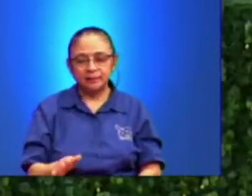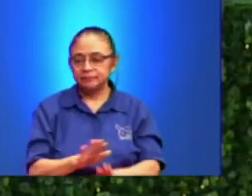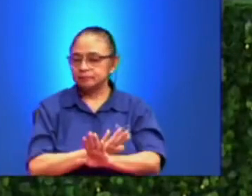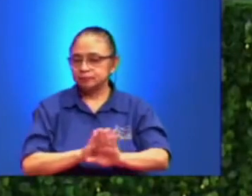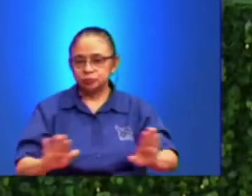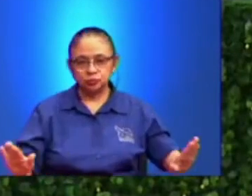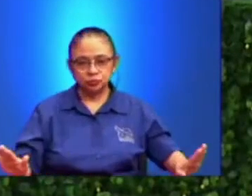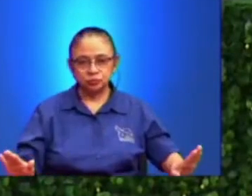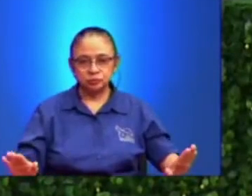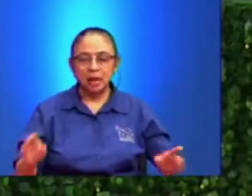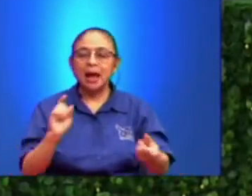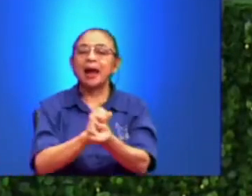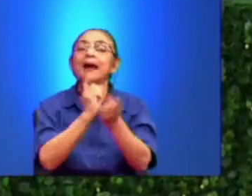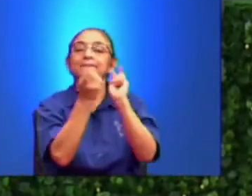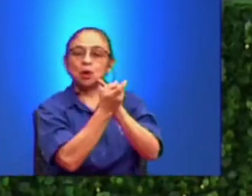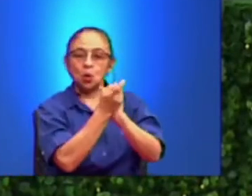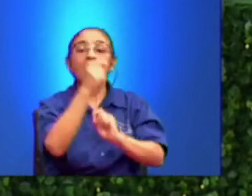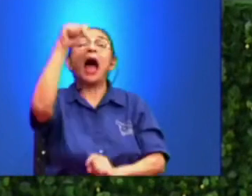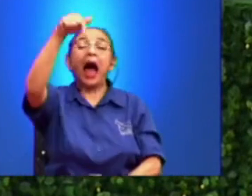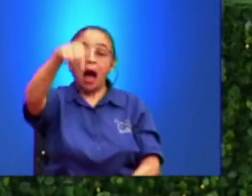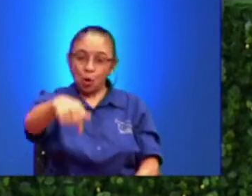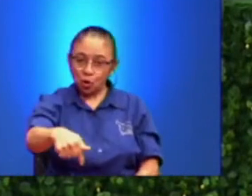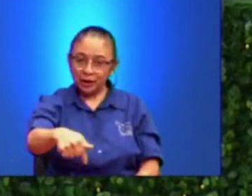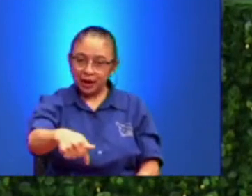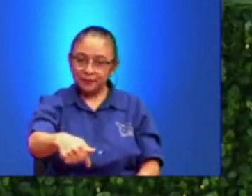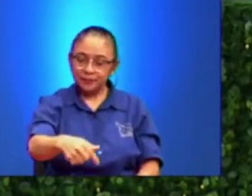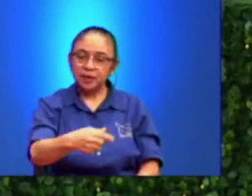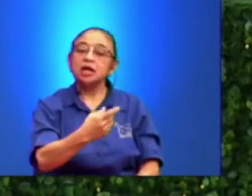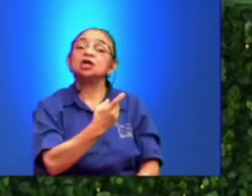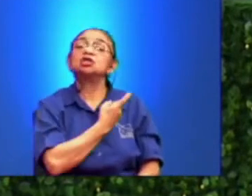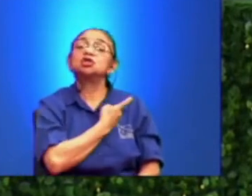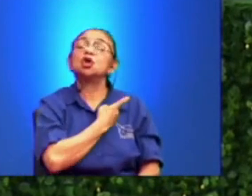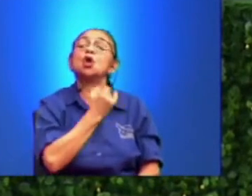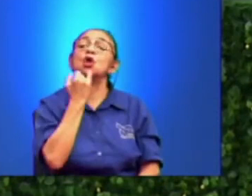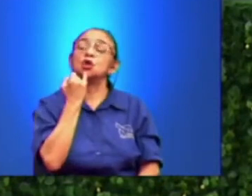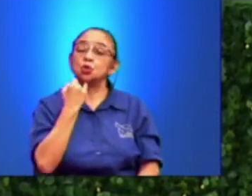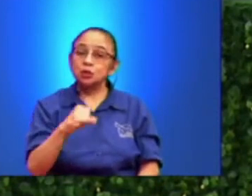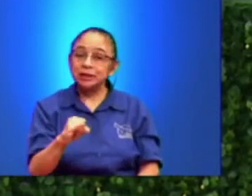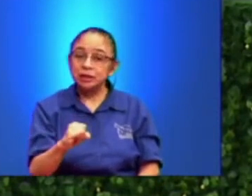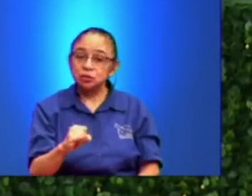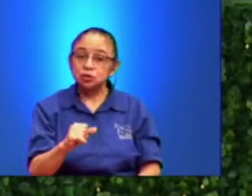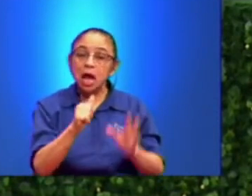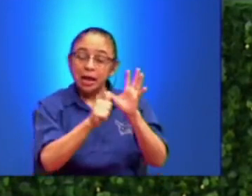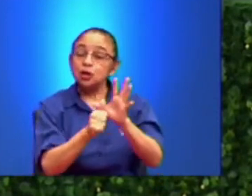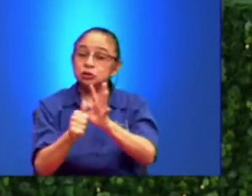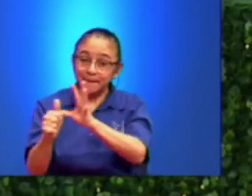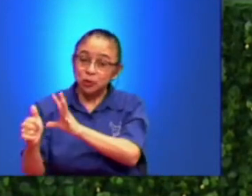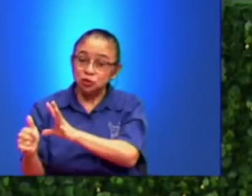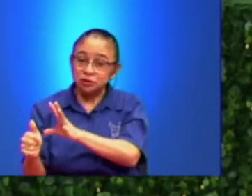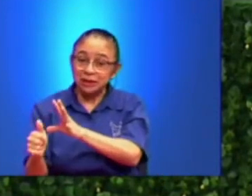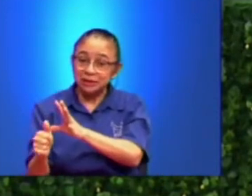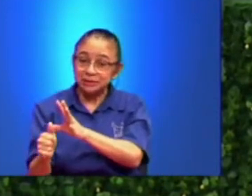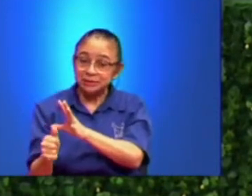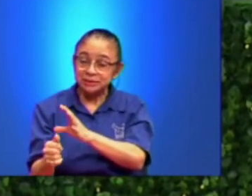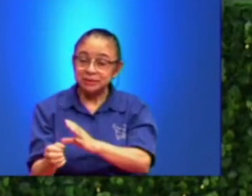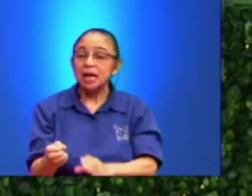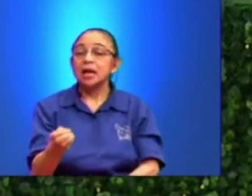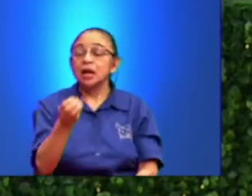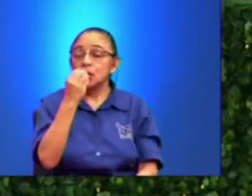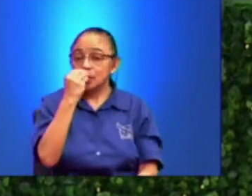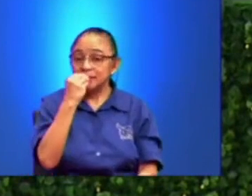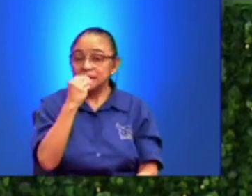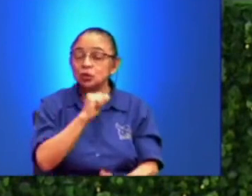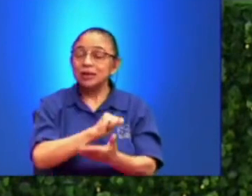cambio ok pero ahora están sólo los judíos los apóstoles tomando la santa